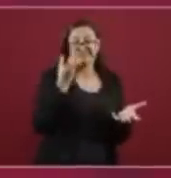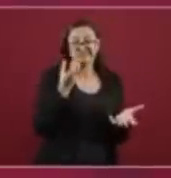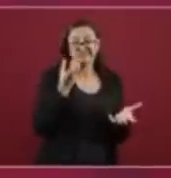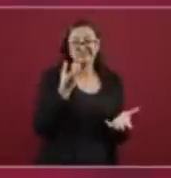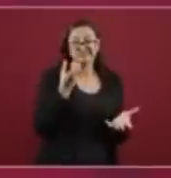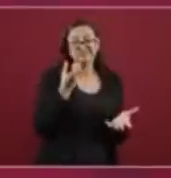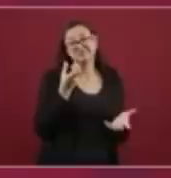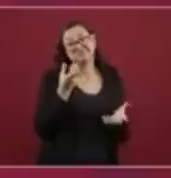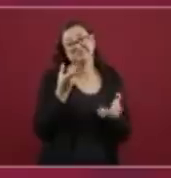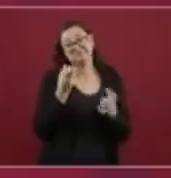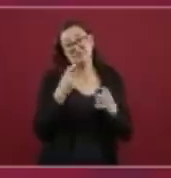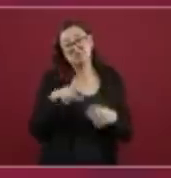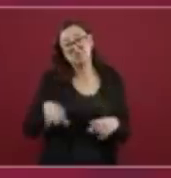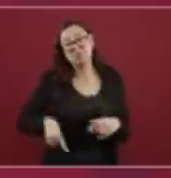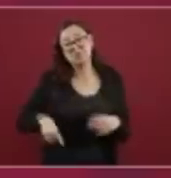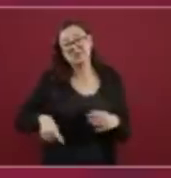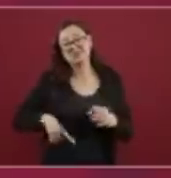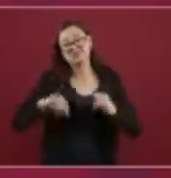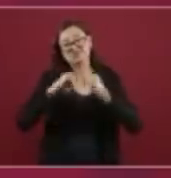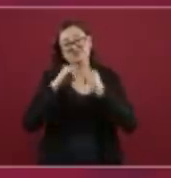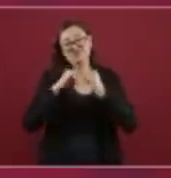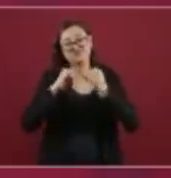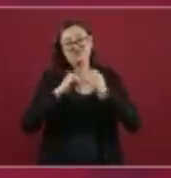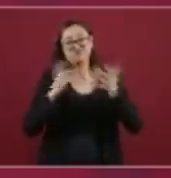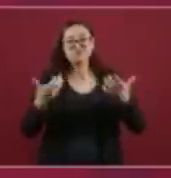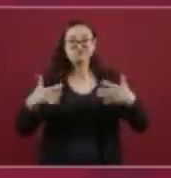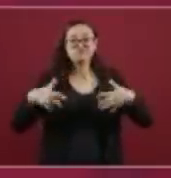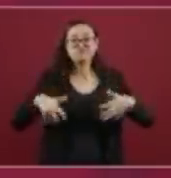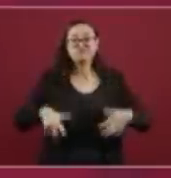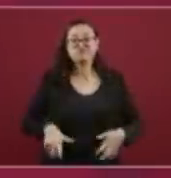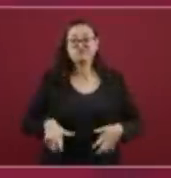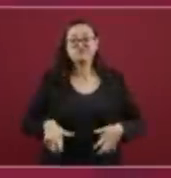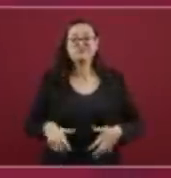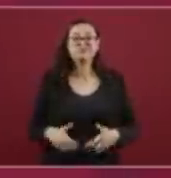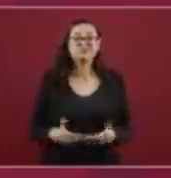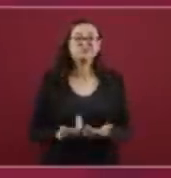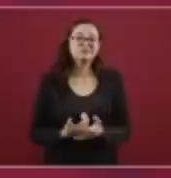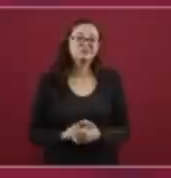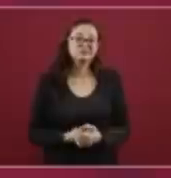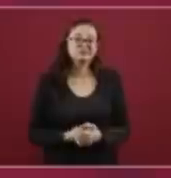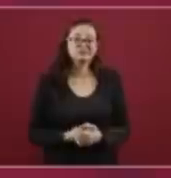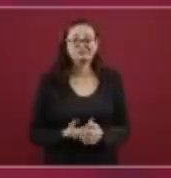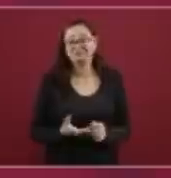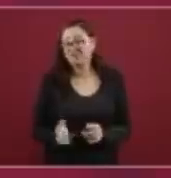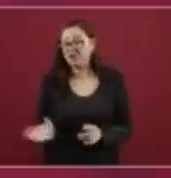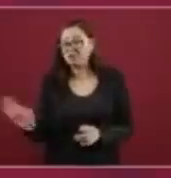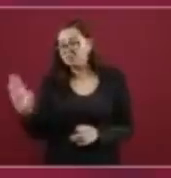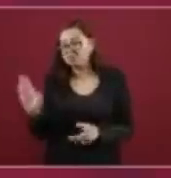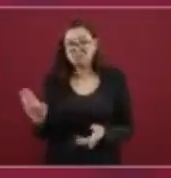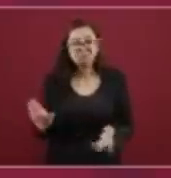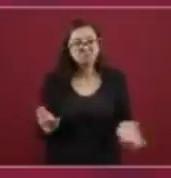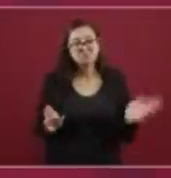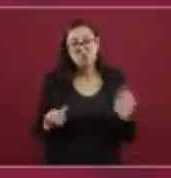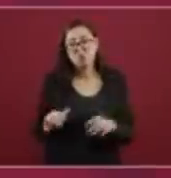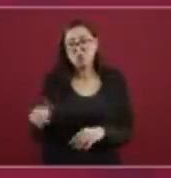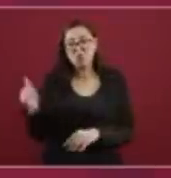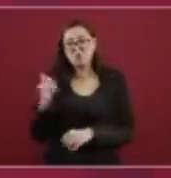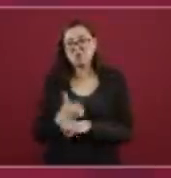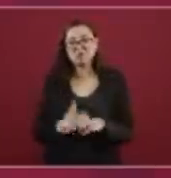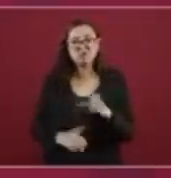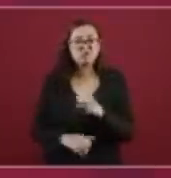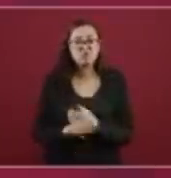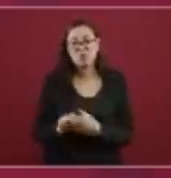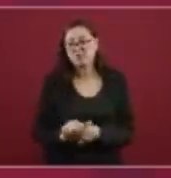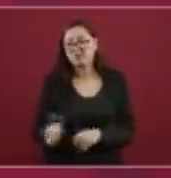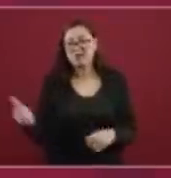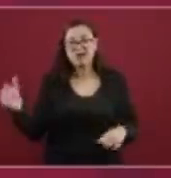las instancias gubernamentales y ha sido desviado para otras actividades, ha sido